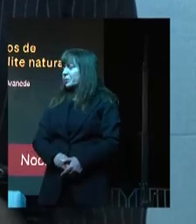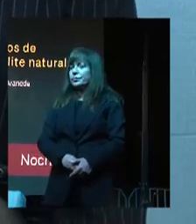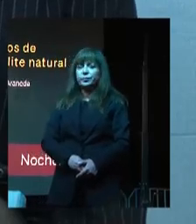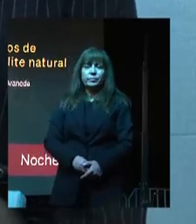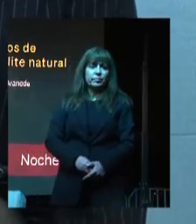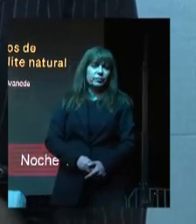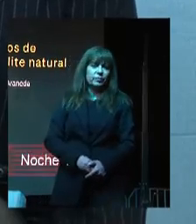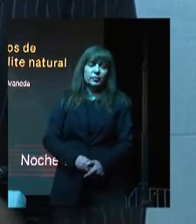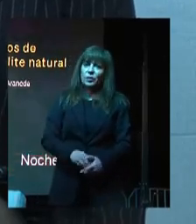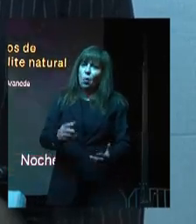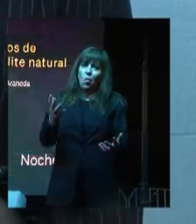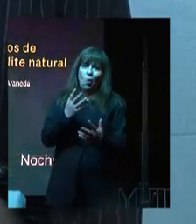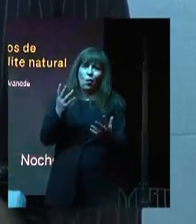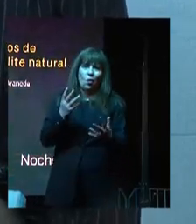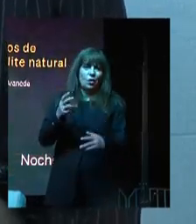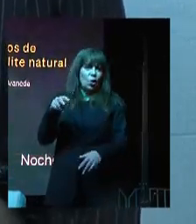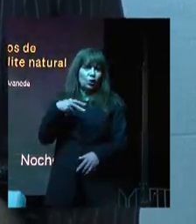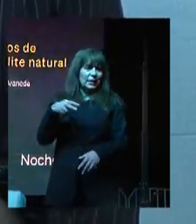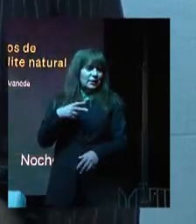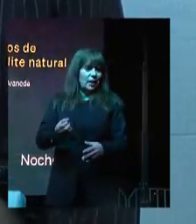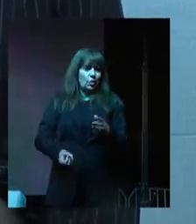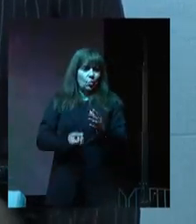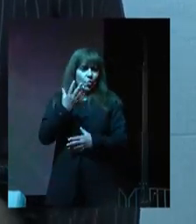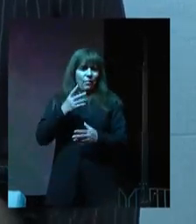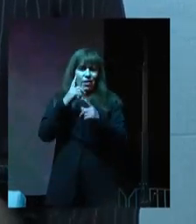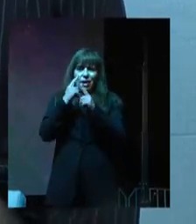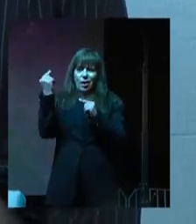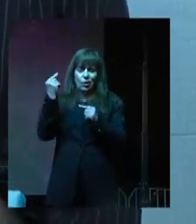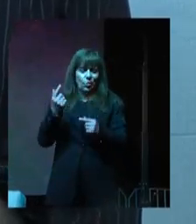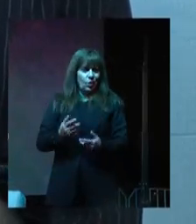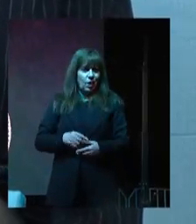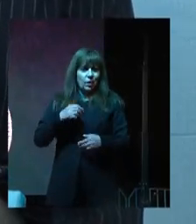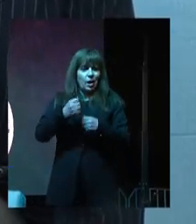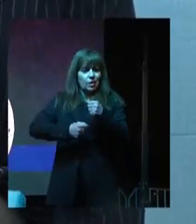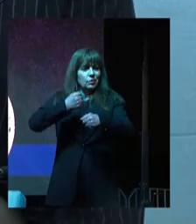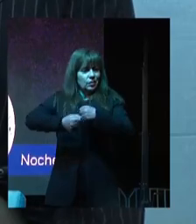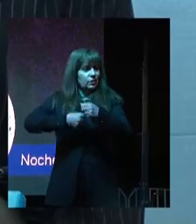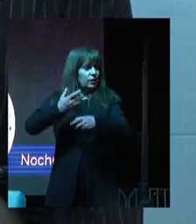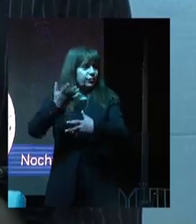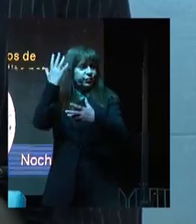tenemos muchas novedades los años que vienen con la Luna.